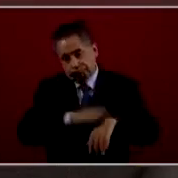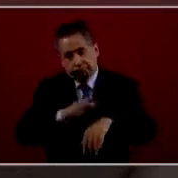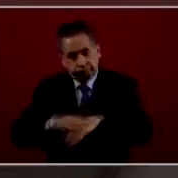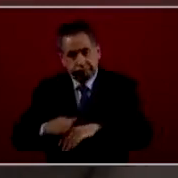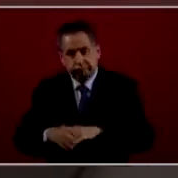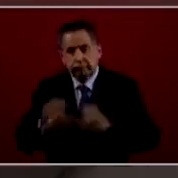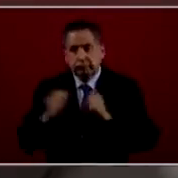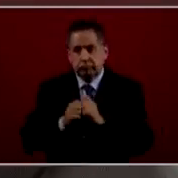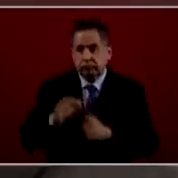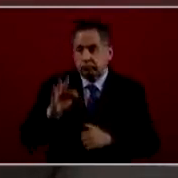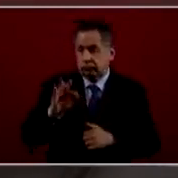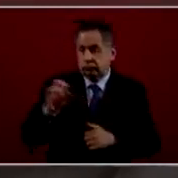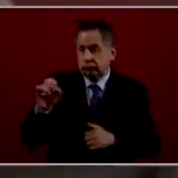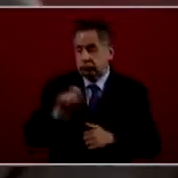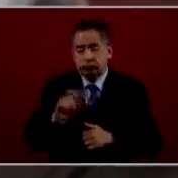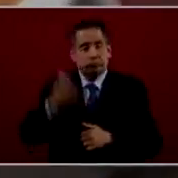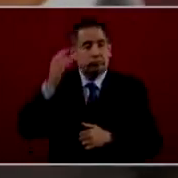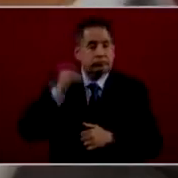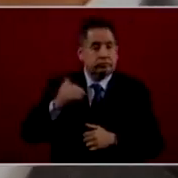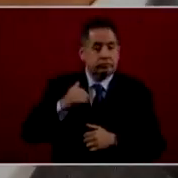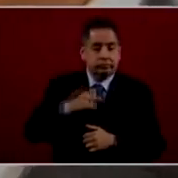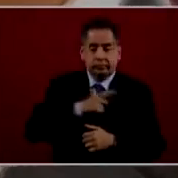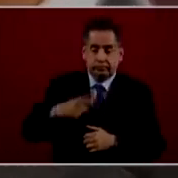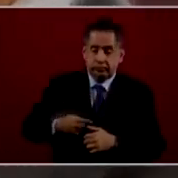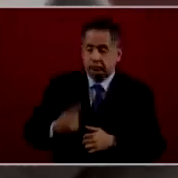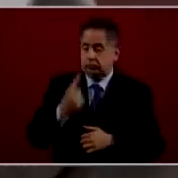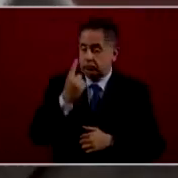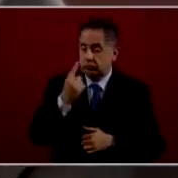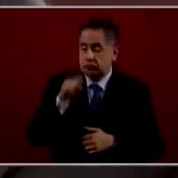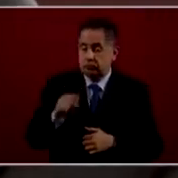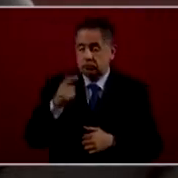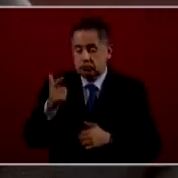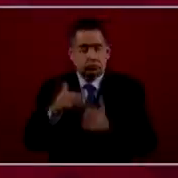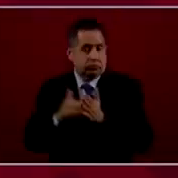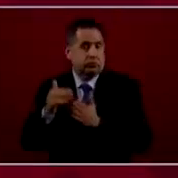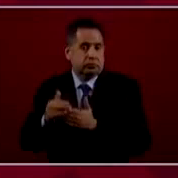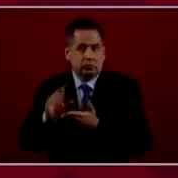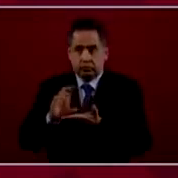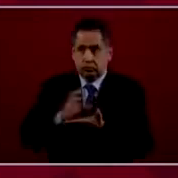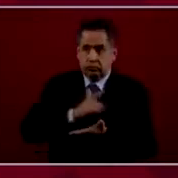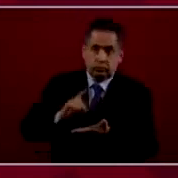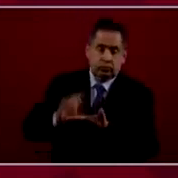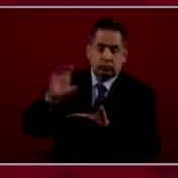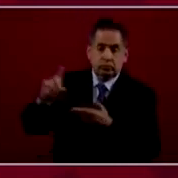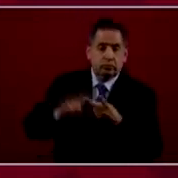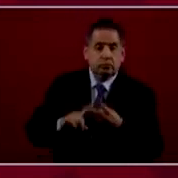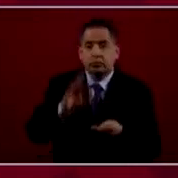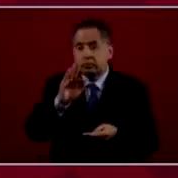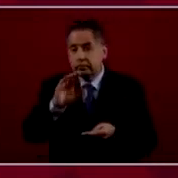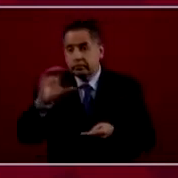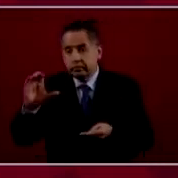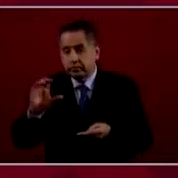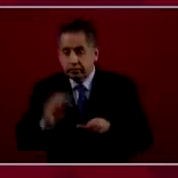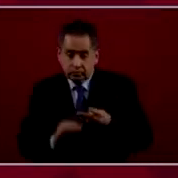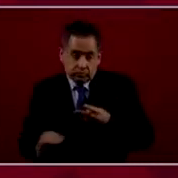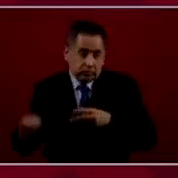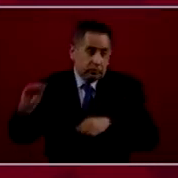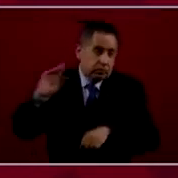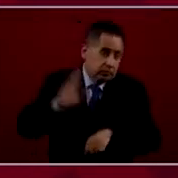con Fox la deuda era de 1.7 billones, Calderón